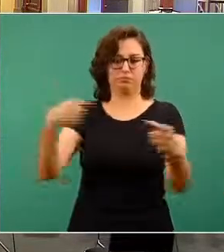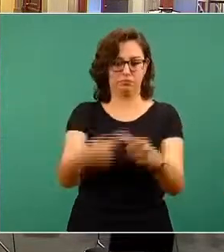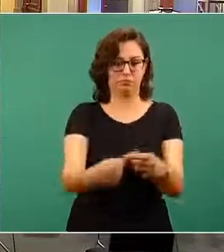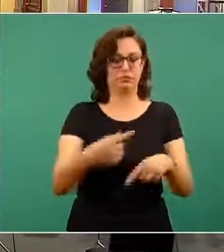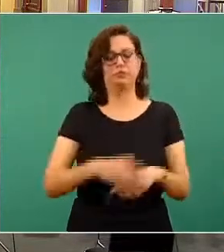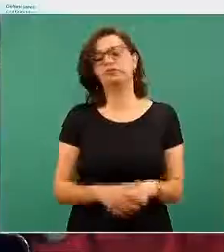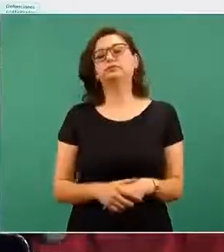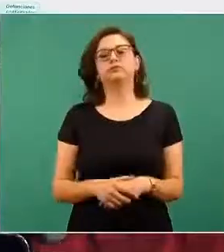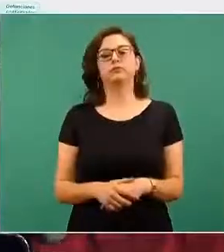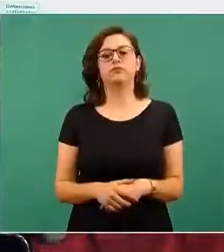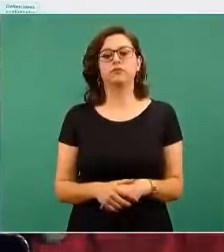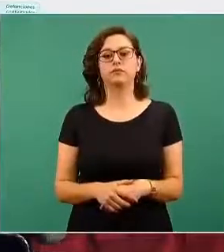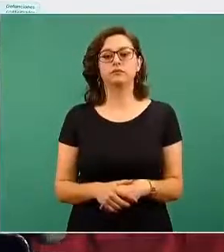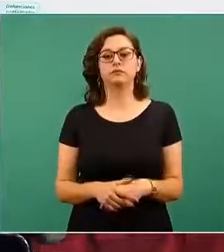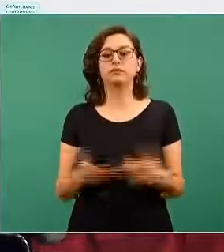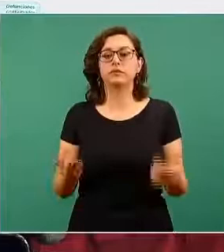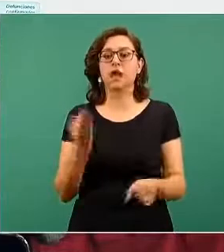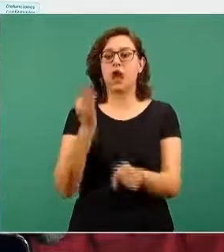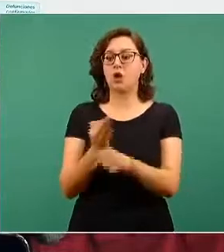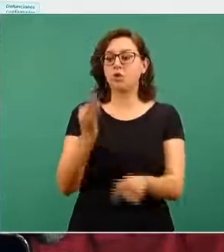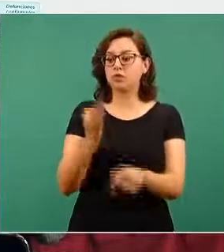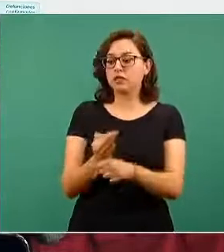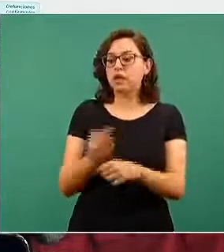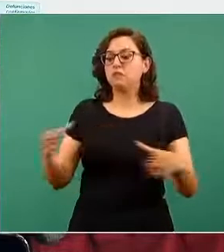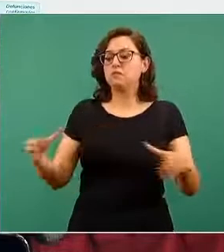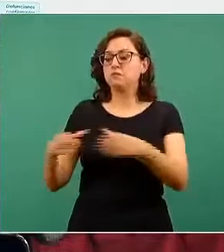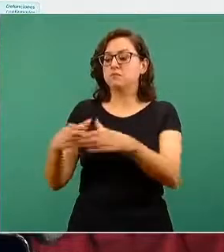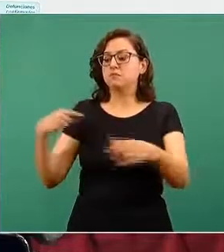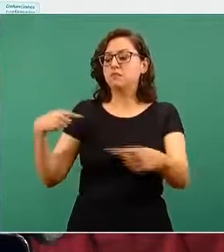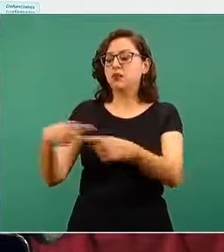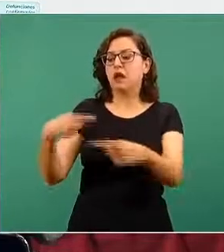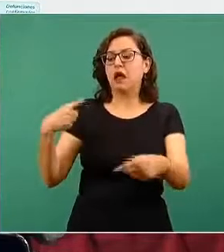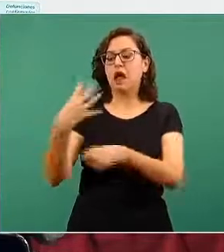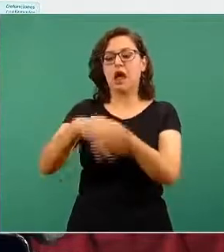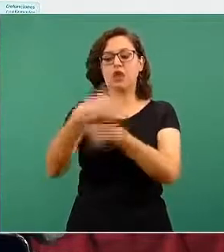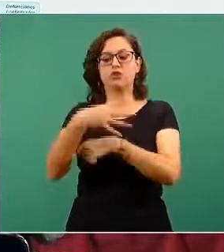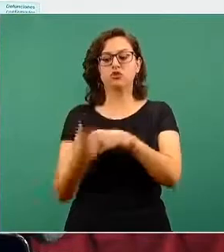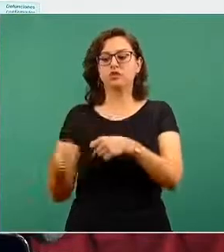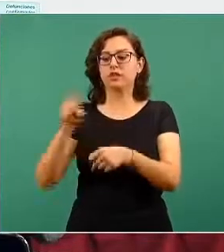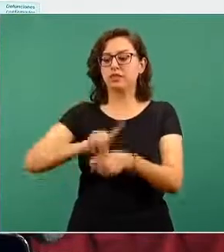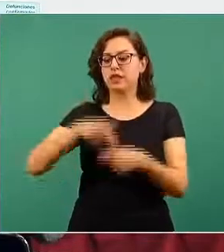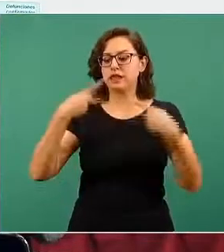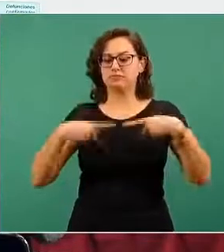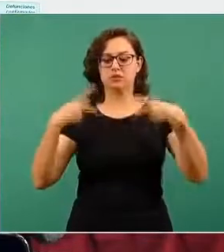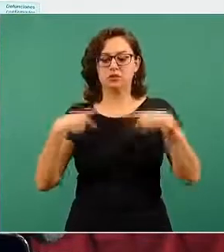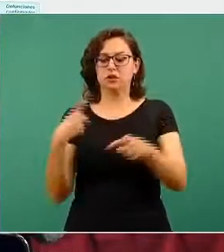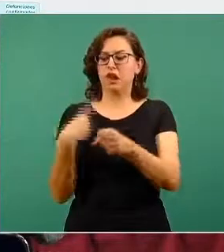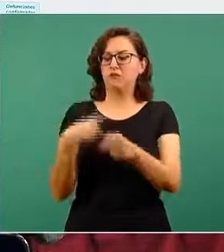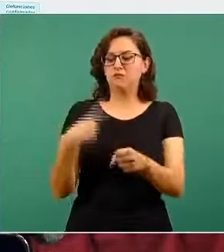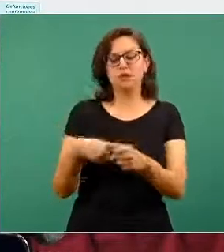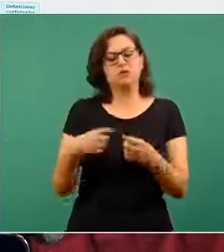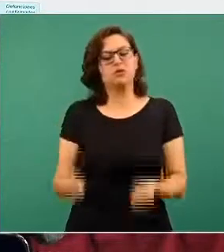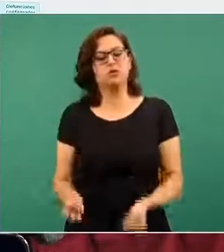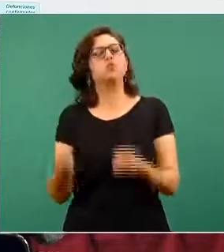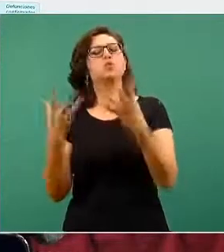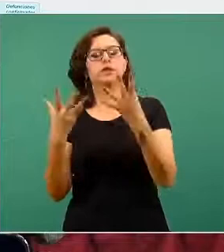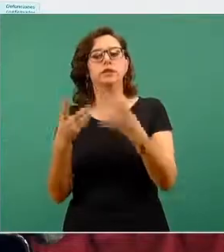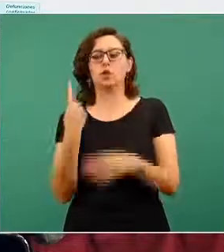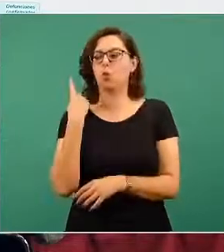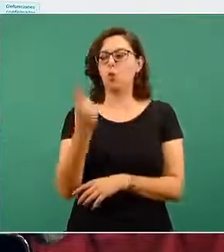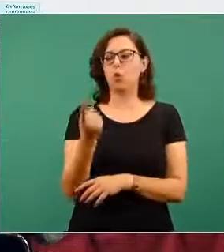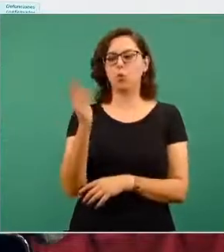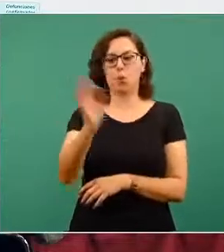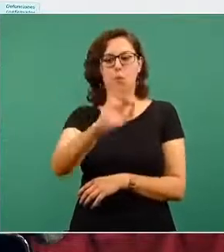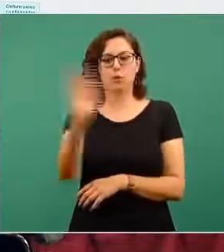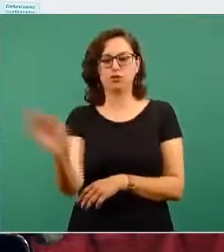representan 31.301 personas, son las que han iniciado con signos y síntomas en los últimos 14 días. Es la epidemia